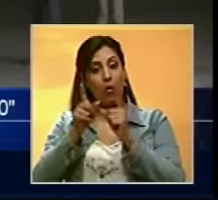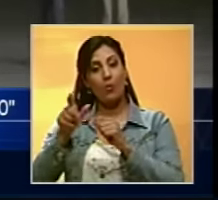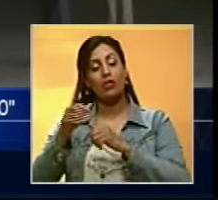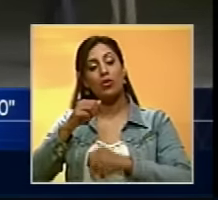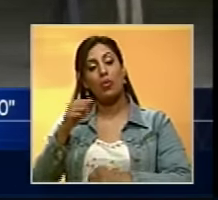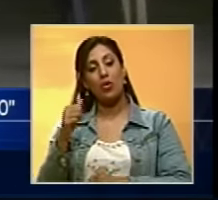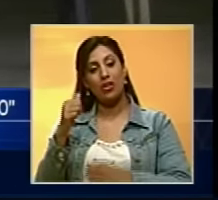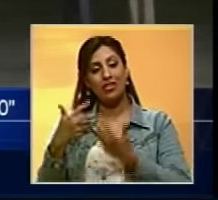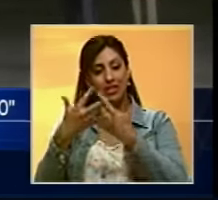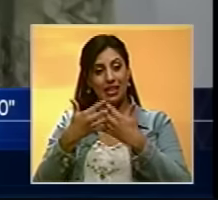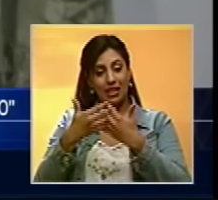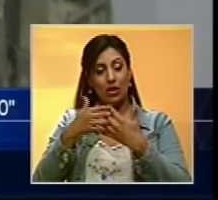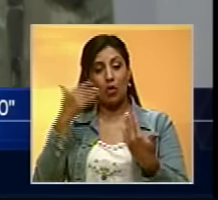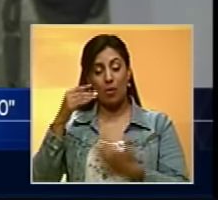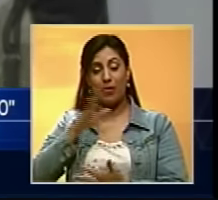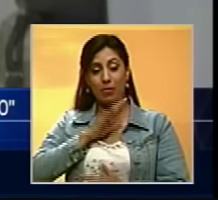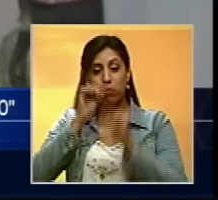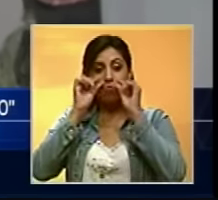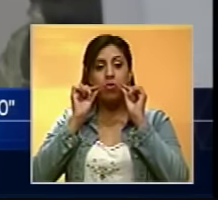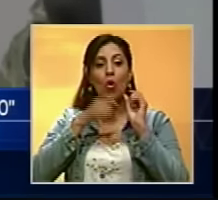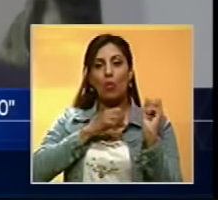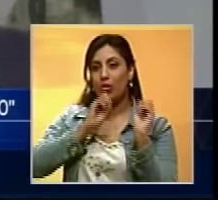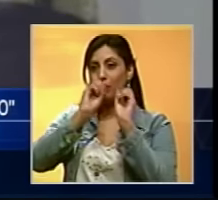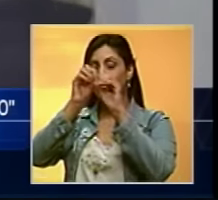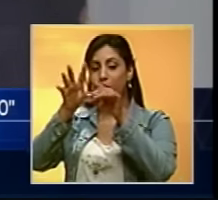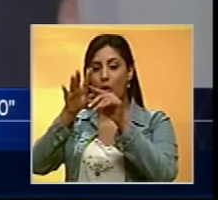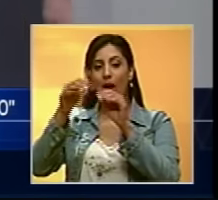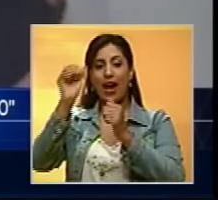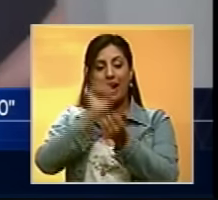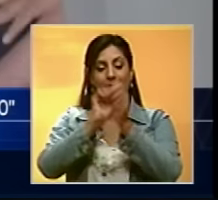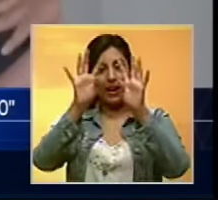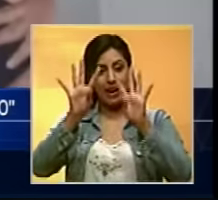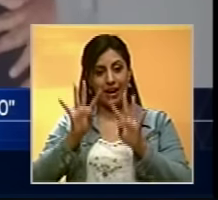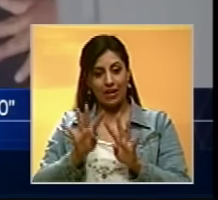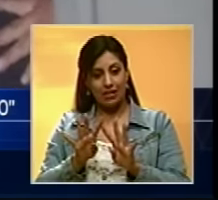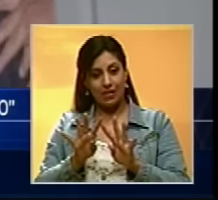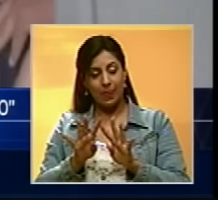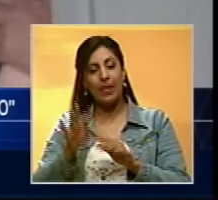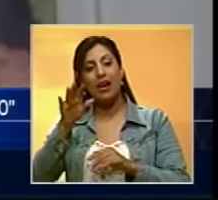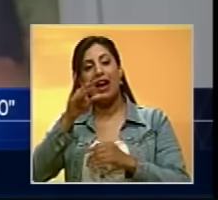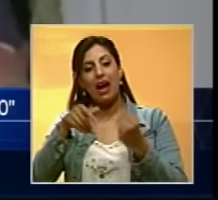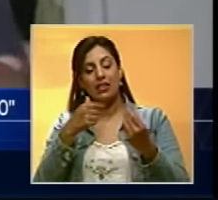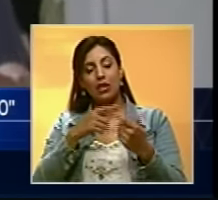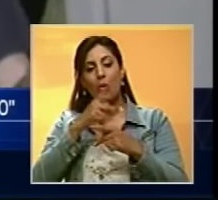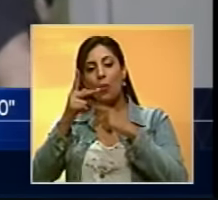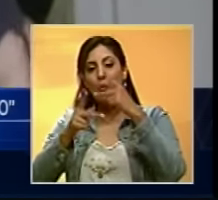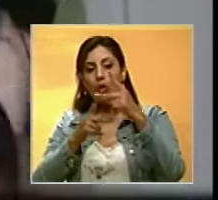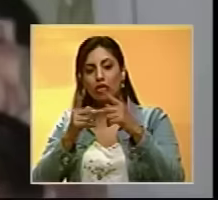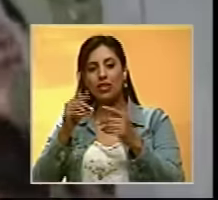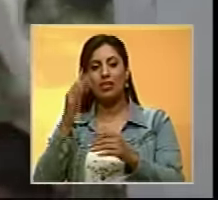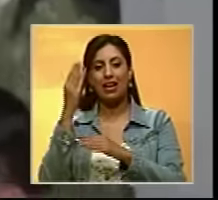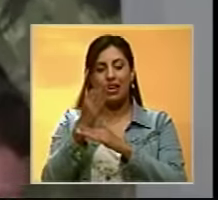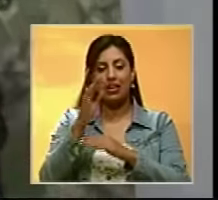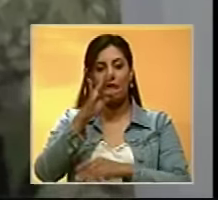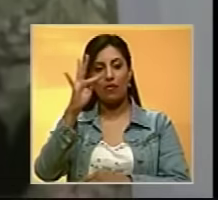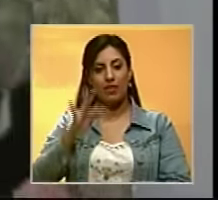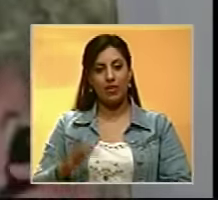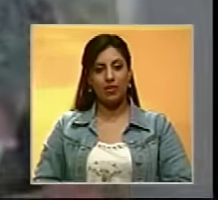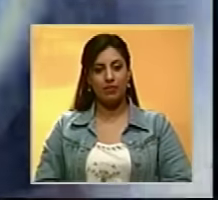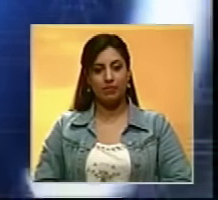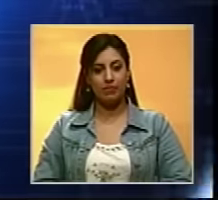estadounidenses El capo mexicano podría ser trasladado a la cárcel de Brooklyn durante su proceso por cargos